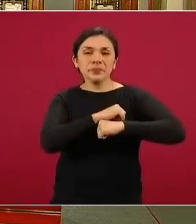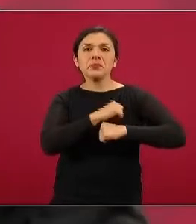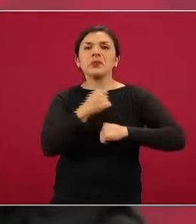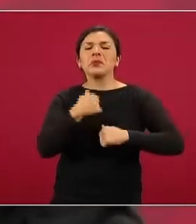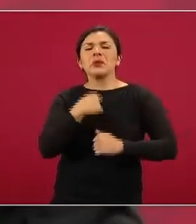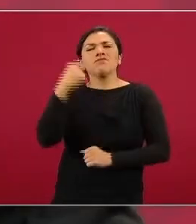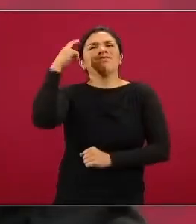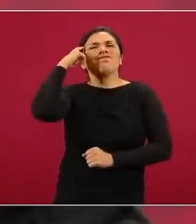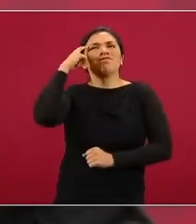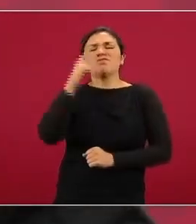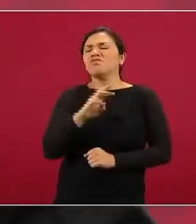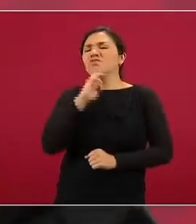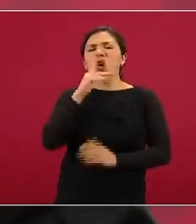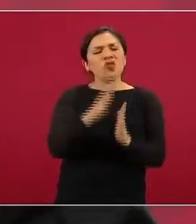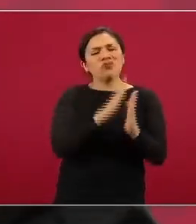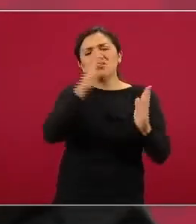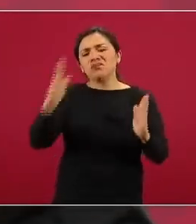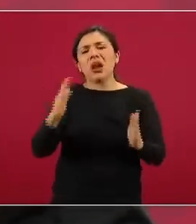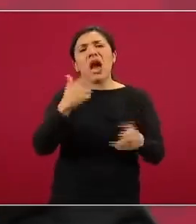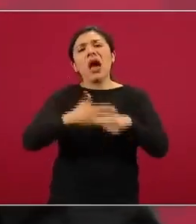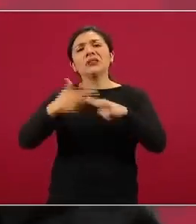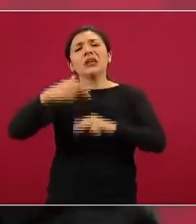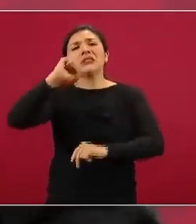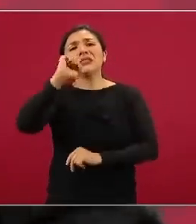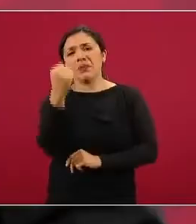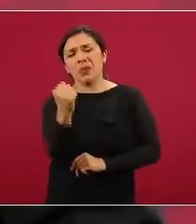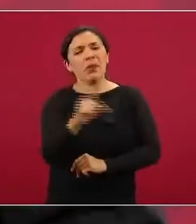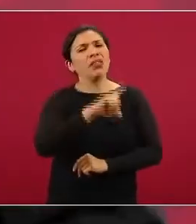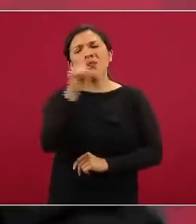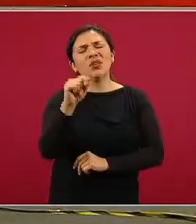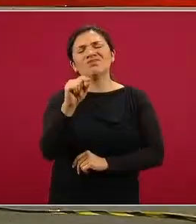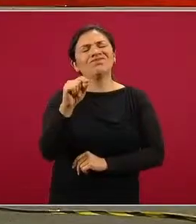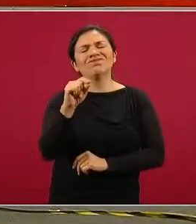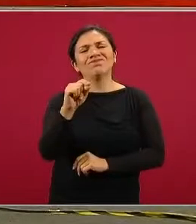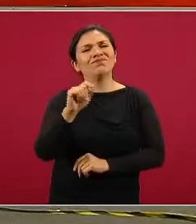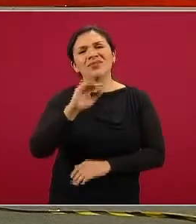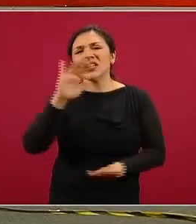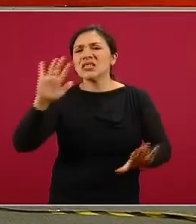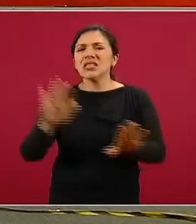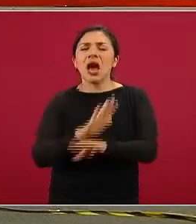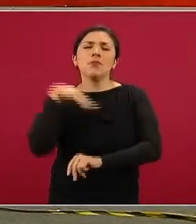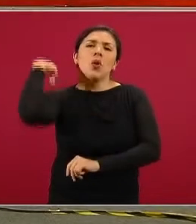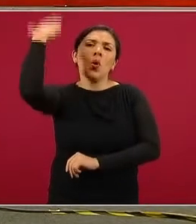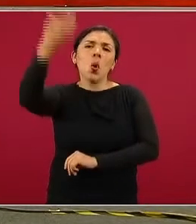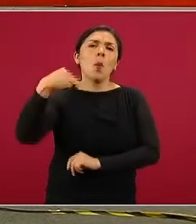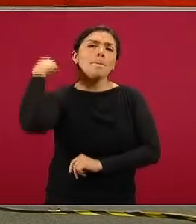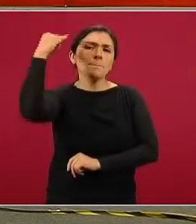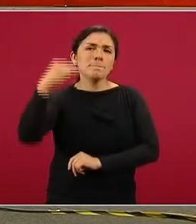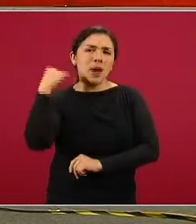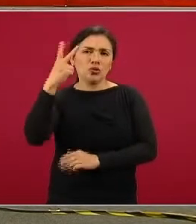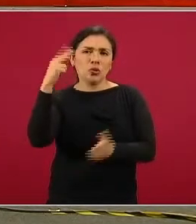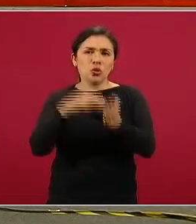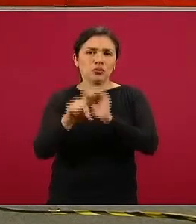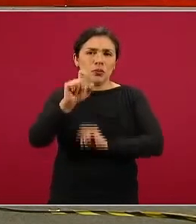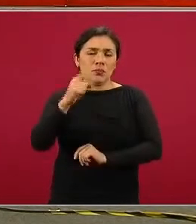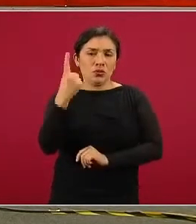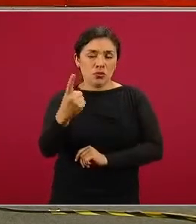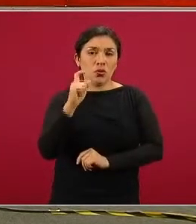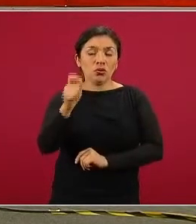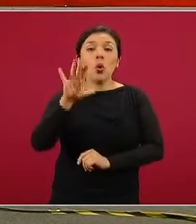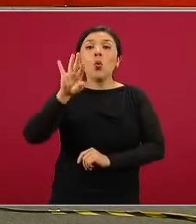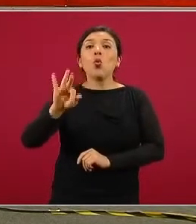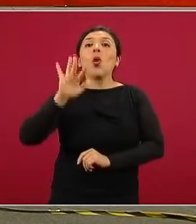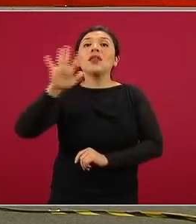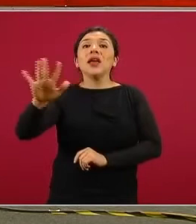decidimos primero posponerlo a septiembre y luego ya lo cambiamos para el mes de marzo del próximo año, la 45